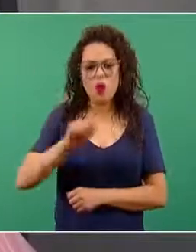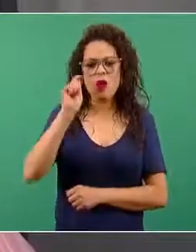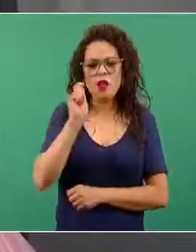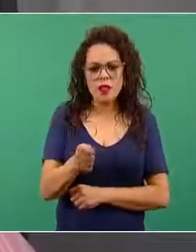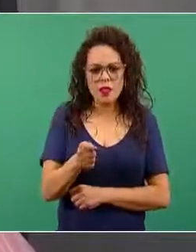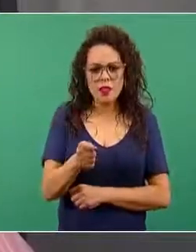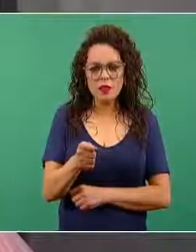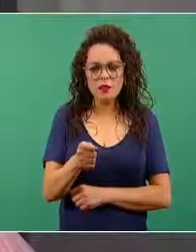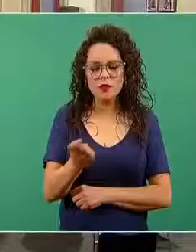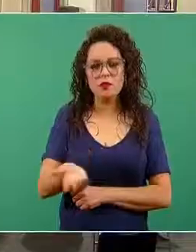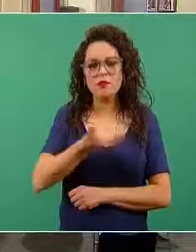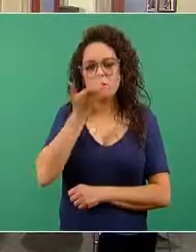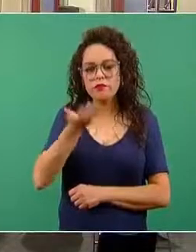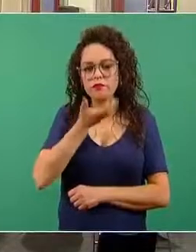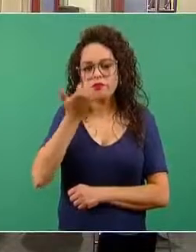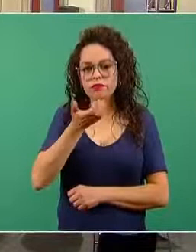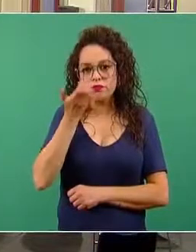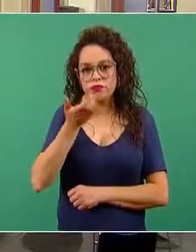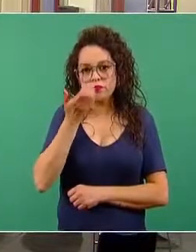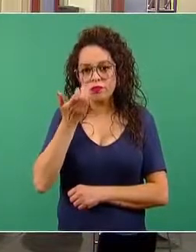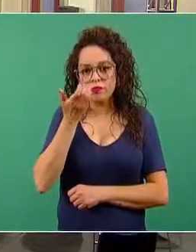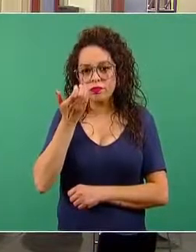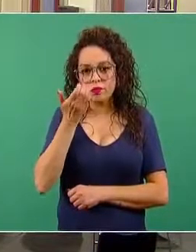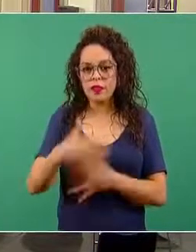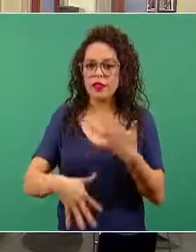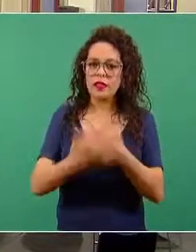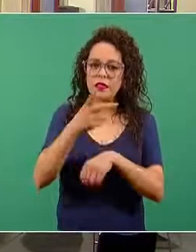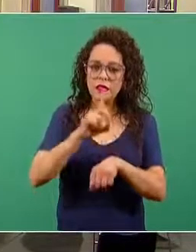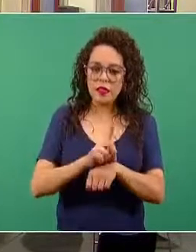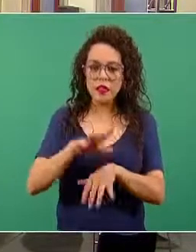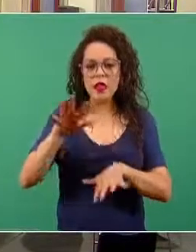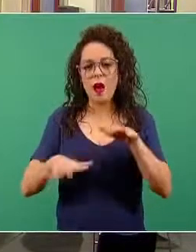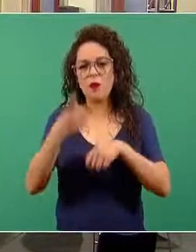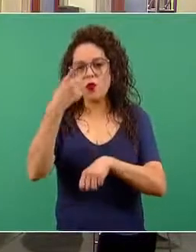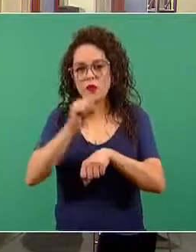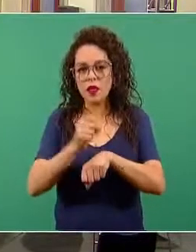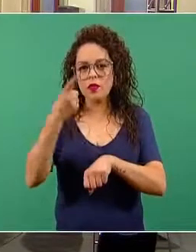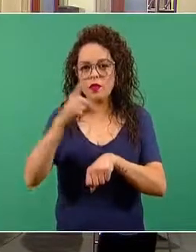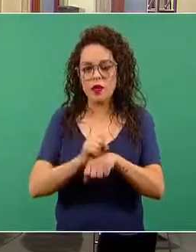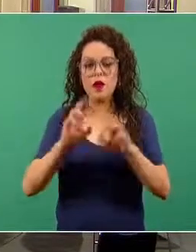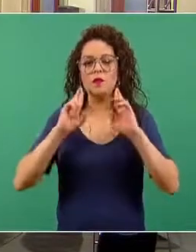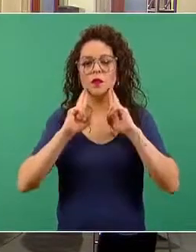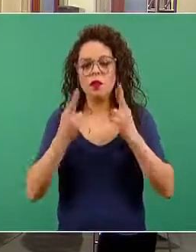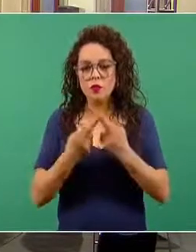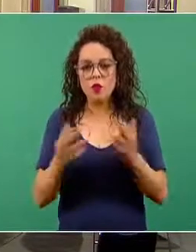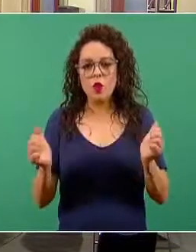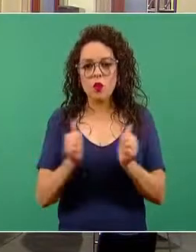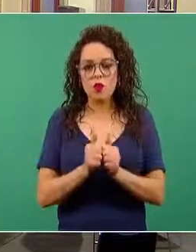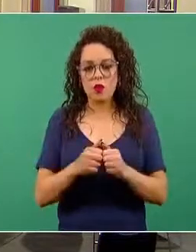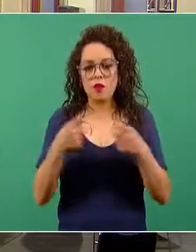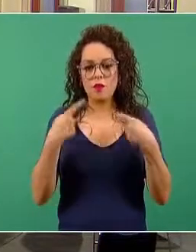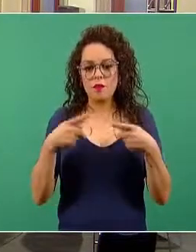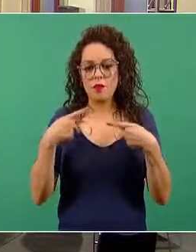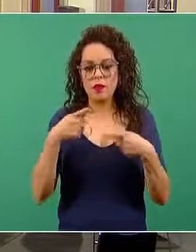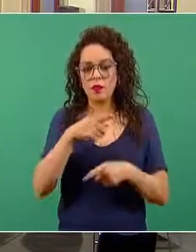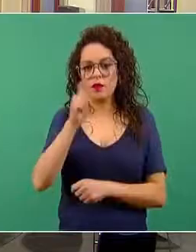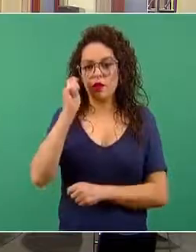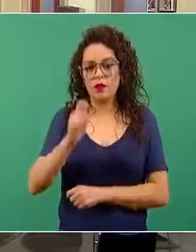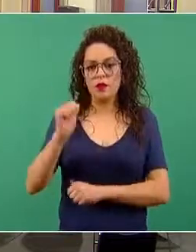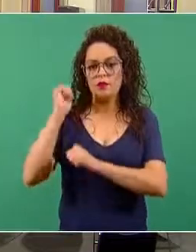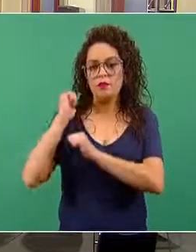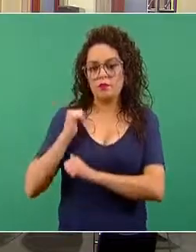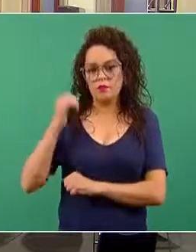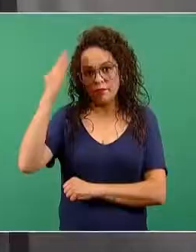sesiones periódicas que tenemos, a veces cada 15 días, a veces cada semana, con las personas titulares de los poderes